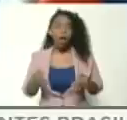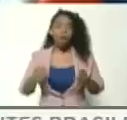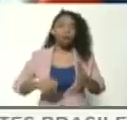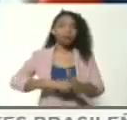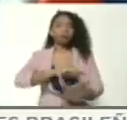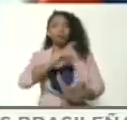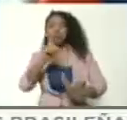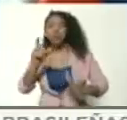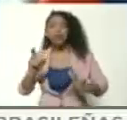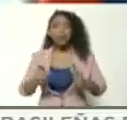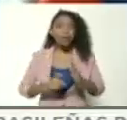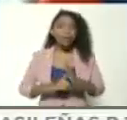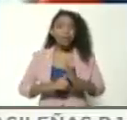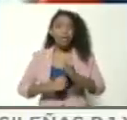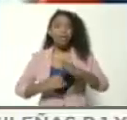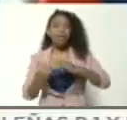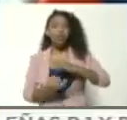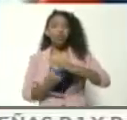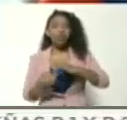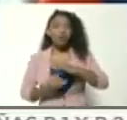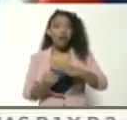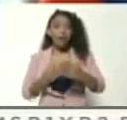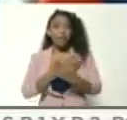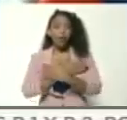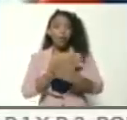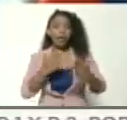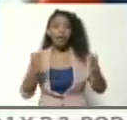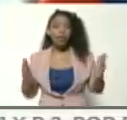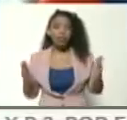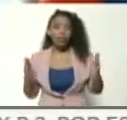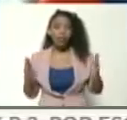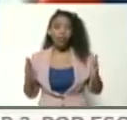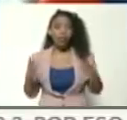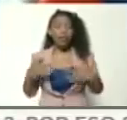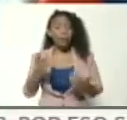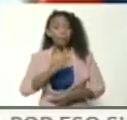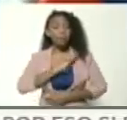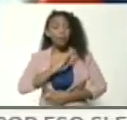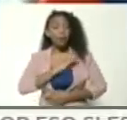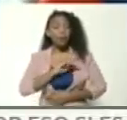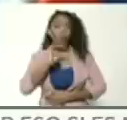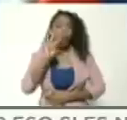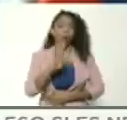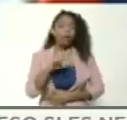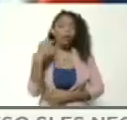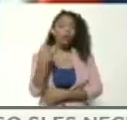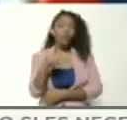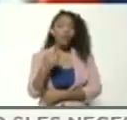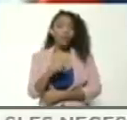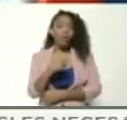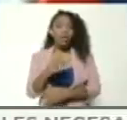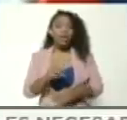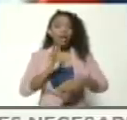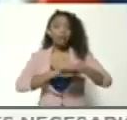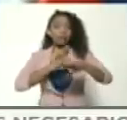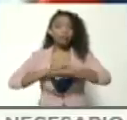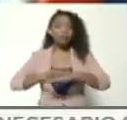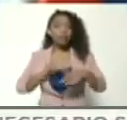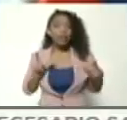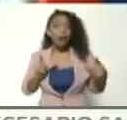totalmente institucional, de cooperación, que desde el propio 4 de noviembre le transmitimos una